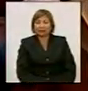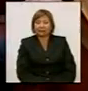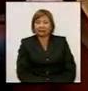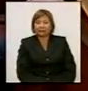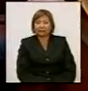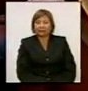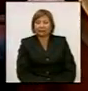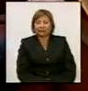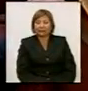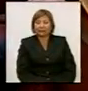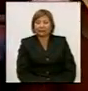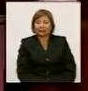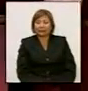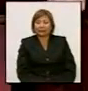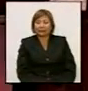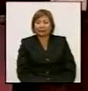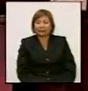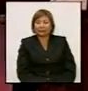¿Cómo?